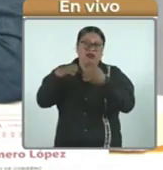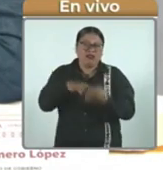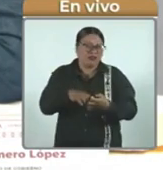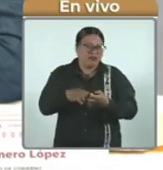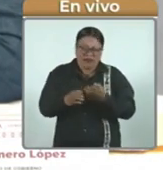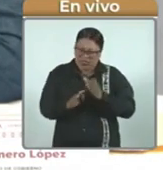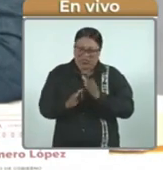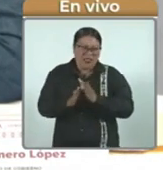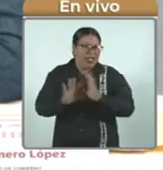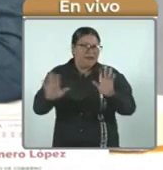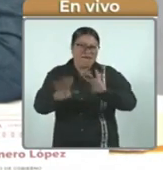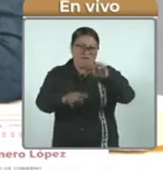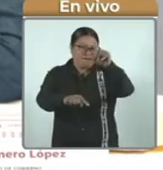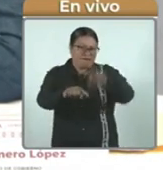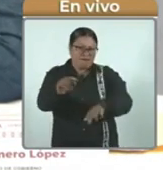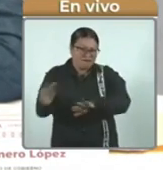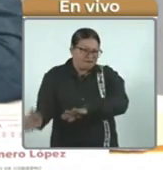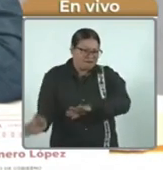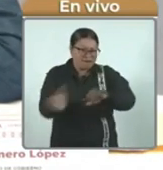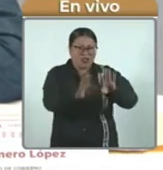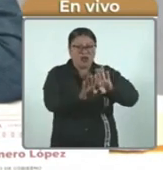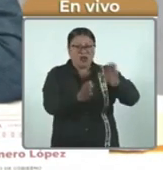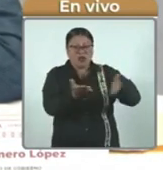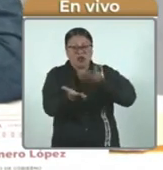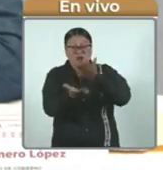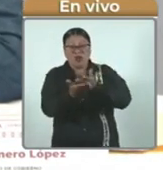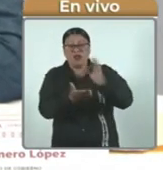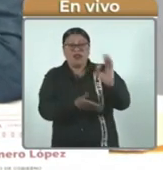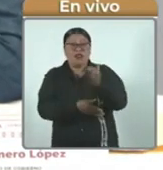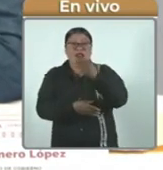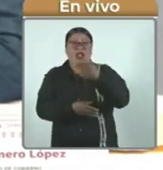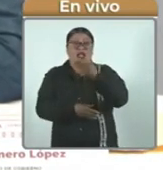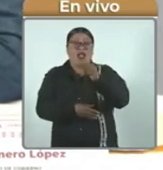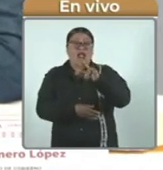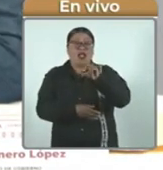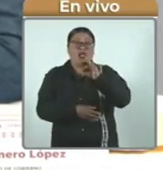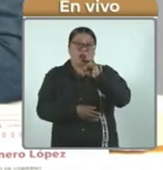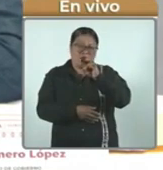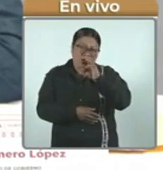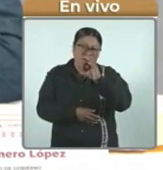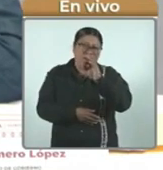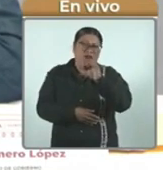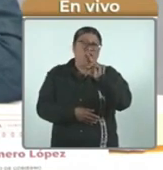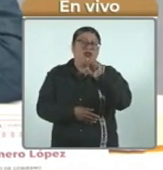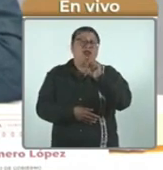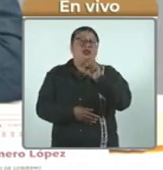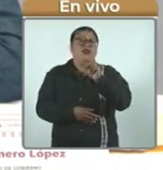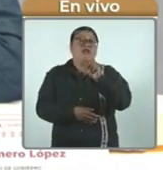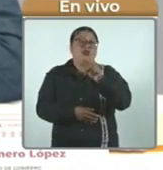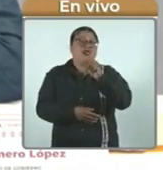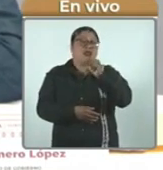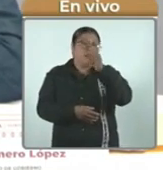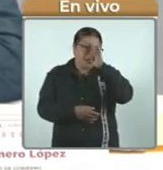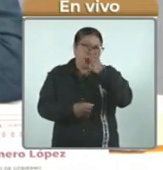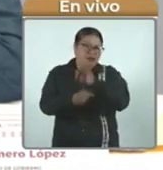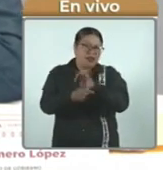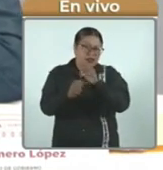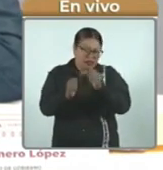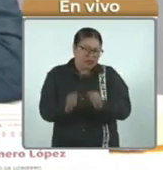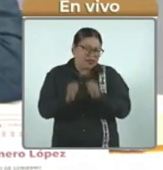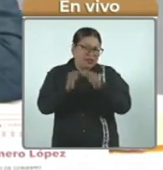este alineamiento con la propuesta federal del secretario Harfuch y de la presidenta es, por ejemplo, un tema que vamos a fortalecer en